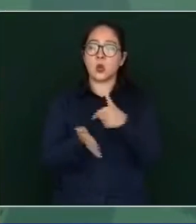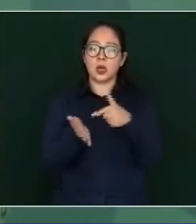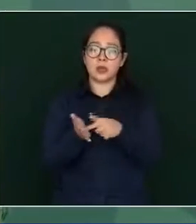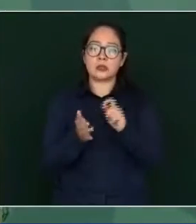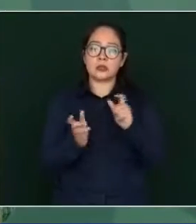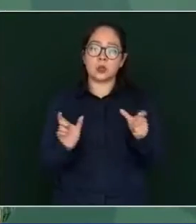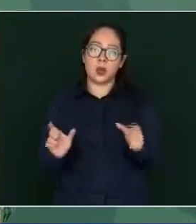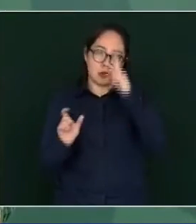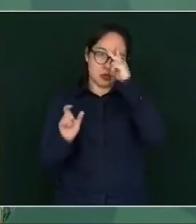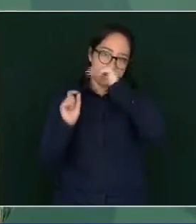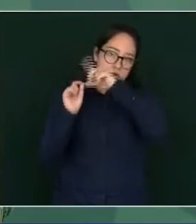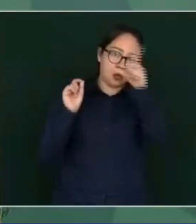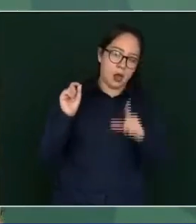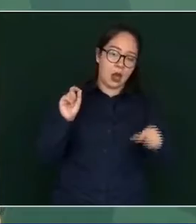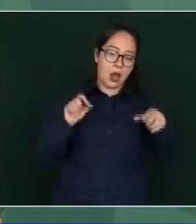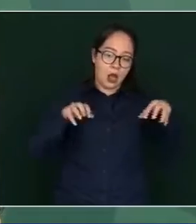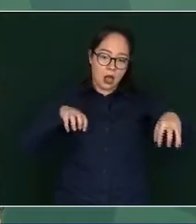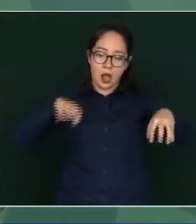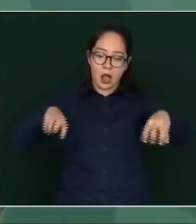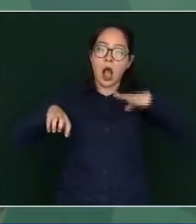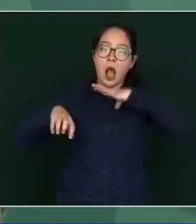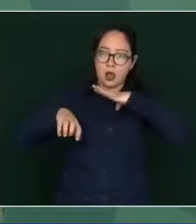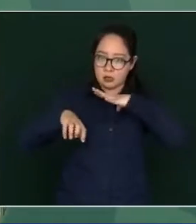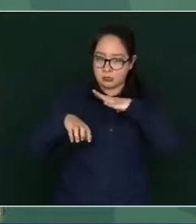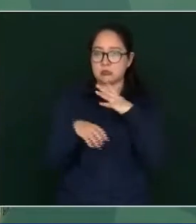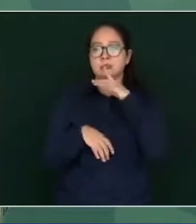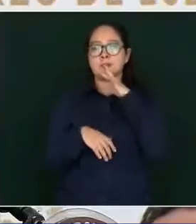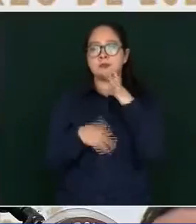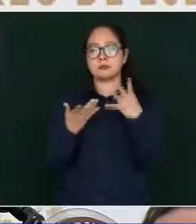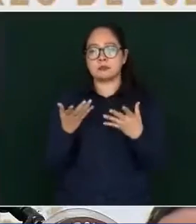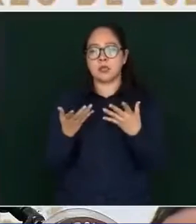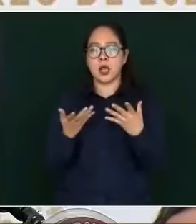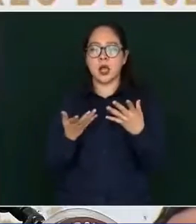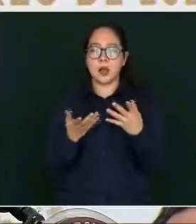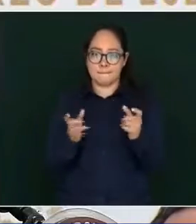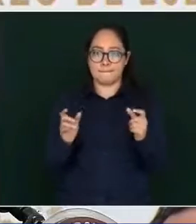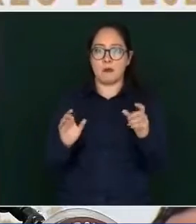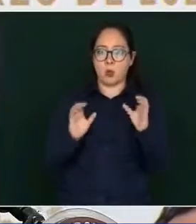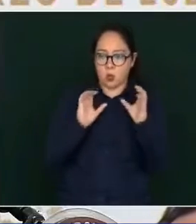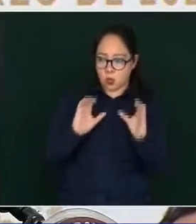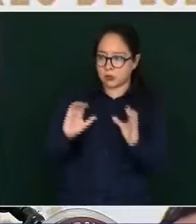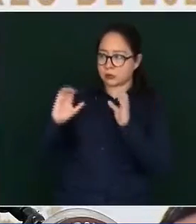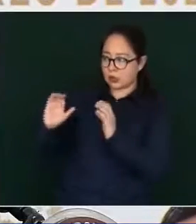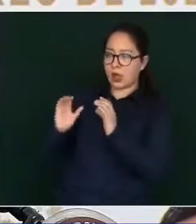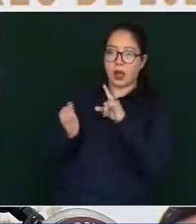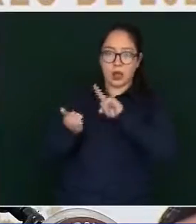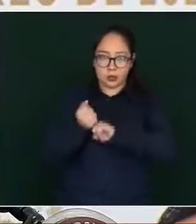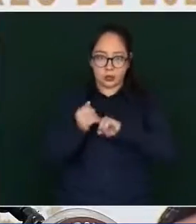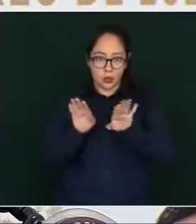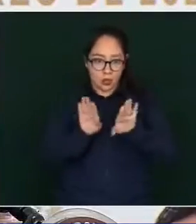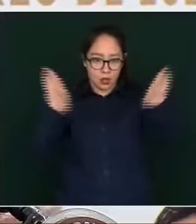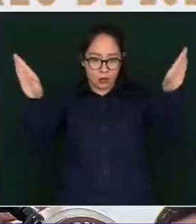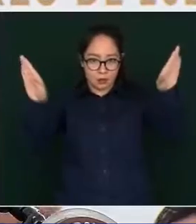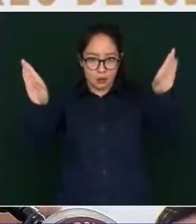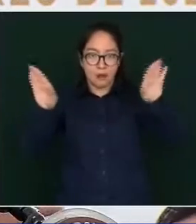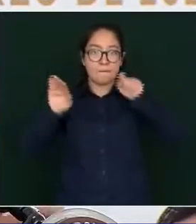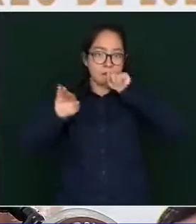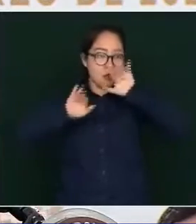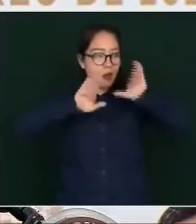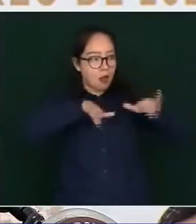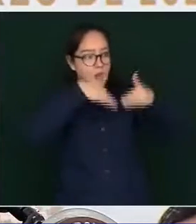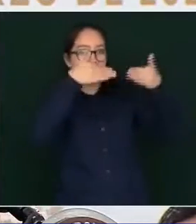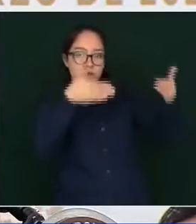Guardia Nacional, que son las que darán, la Guardia Nacional dará la seguridad dentro del aeropuerto y la parte